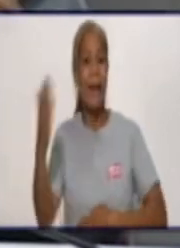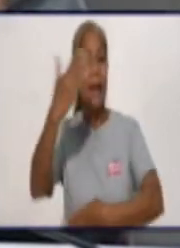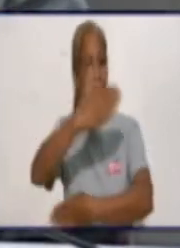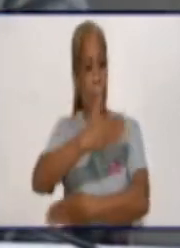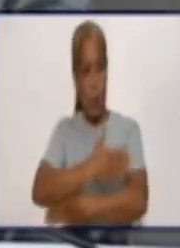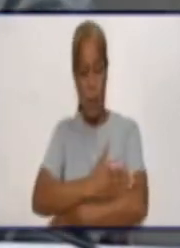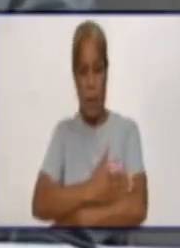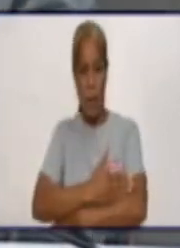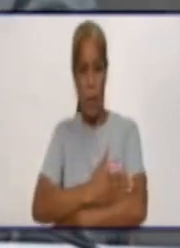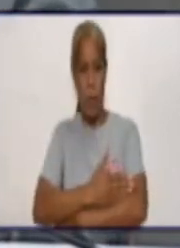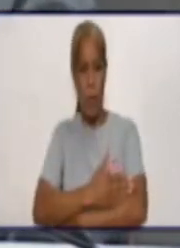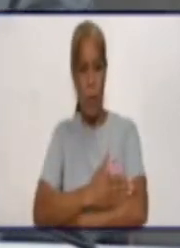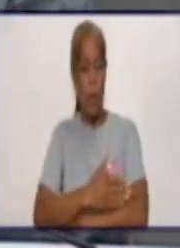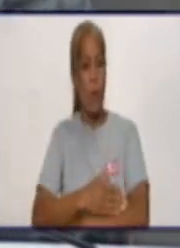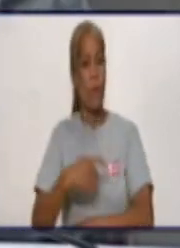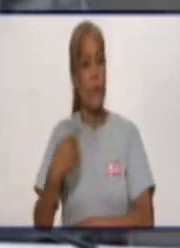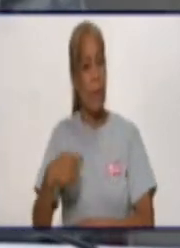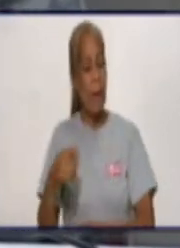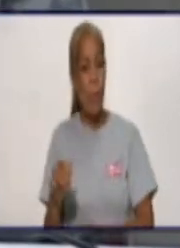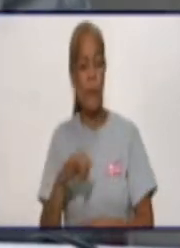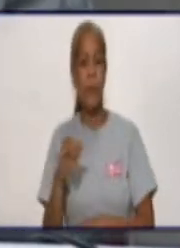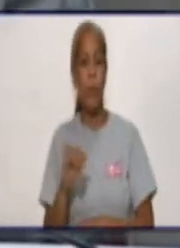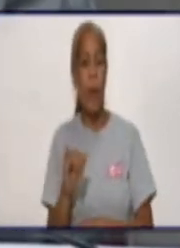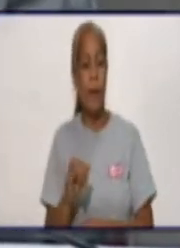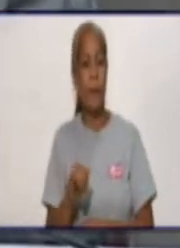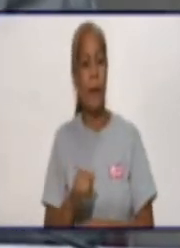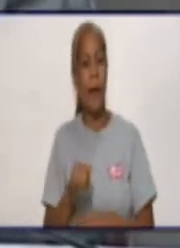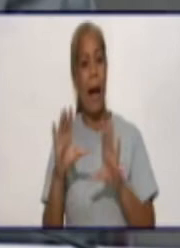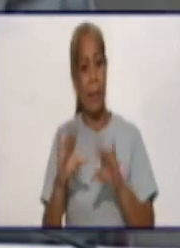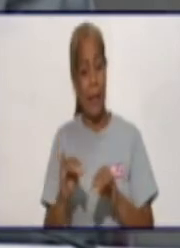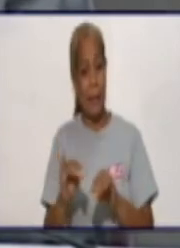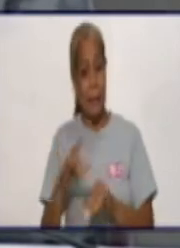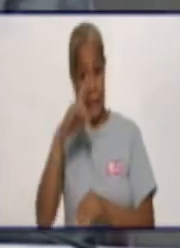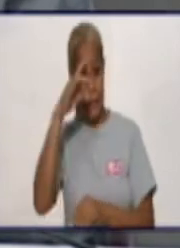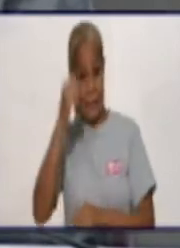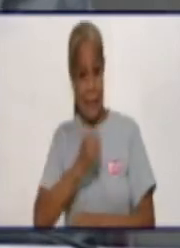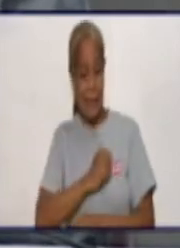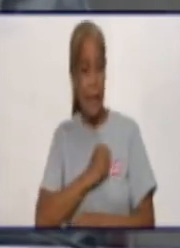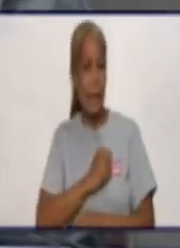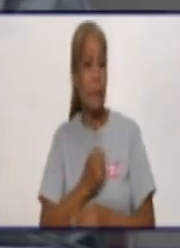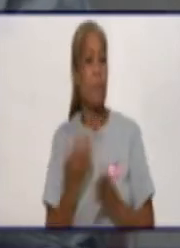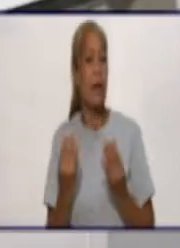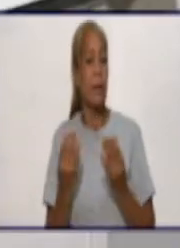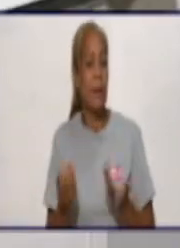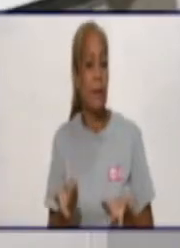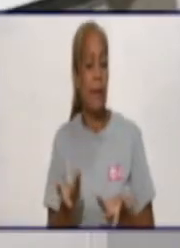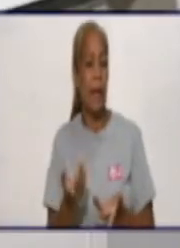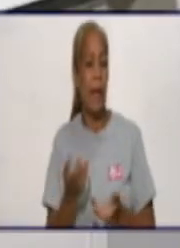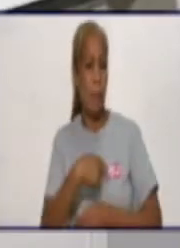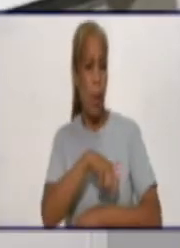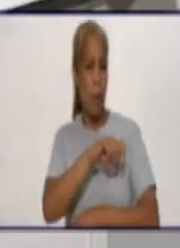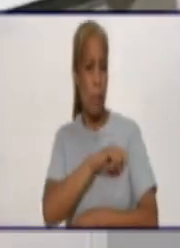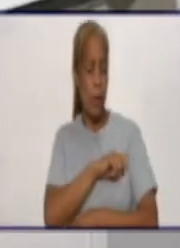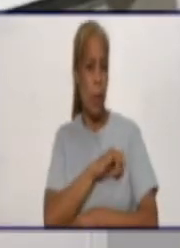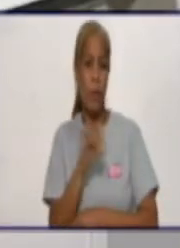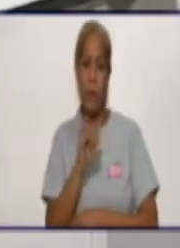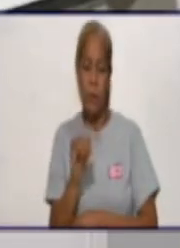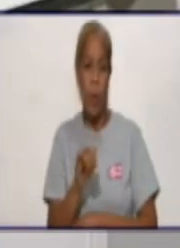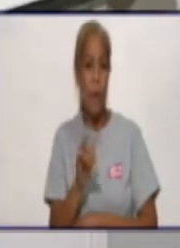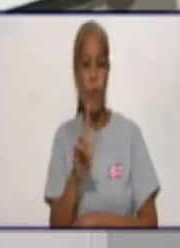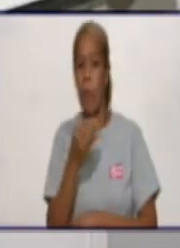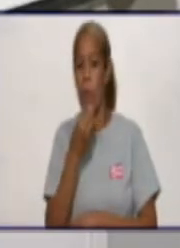sólo nosotros tiene que denunciar el pueblo también bueno si quieren tanto al pueblo porque no nos privan de comprar en un combustible ese